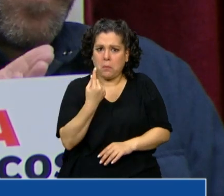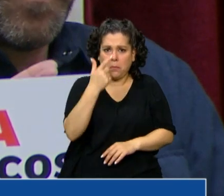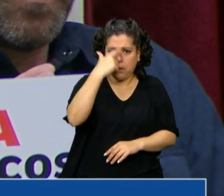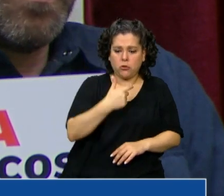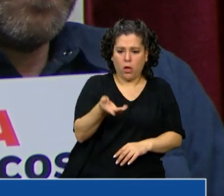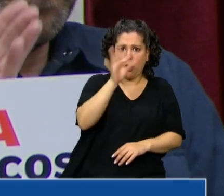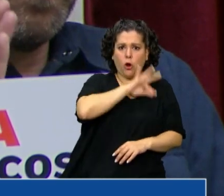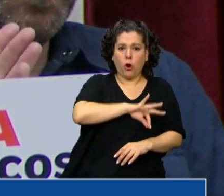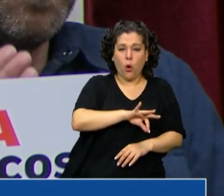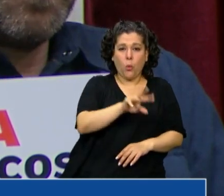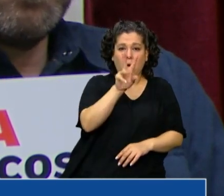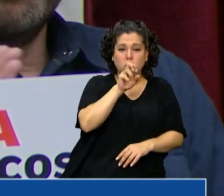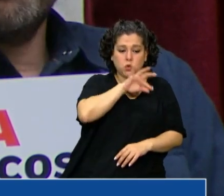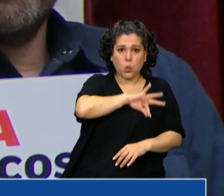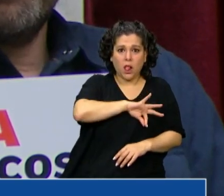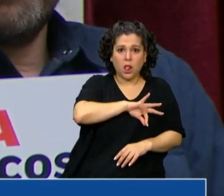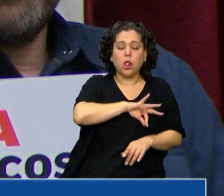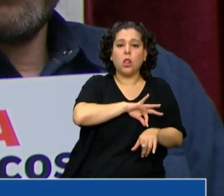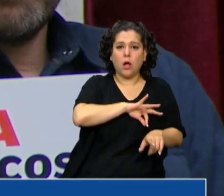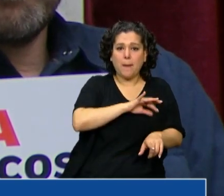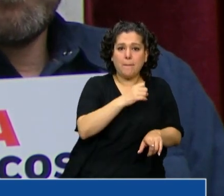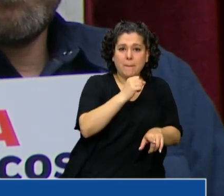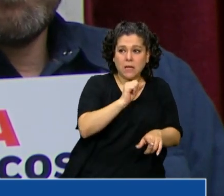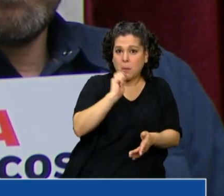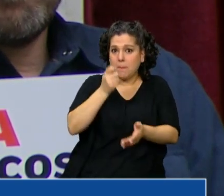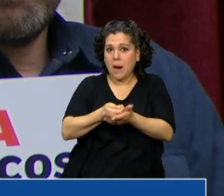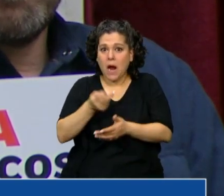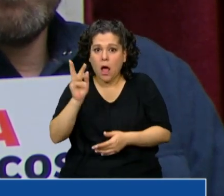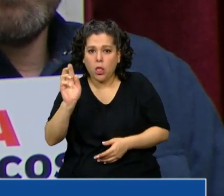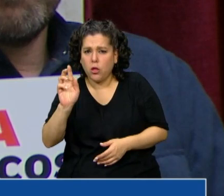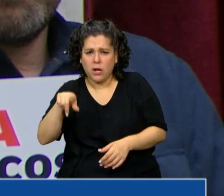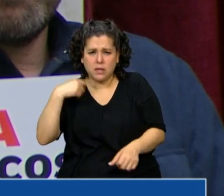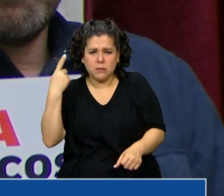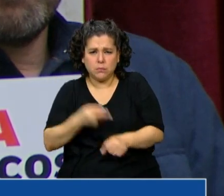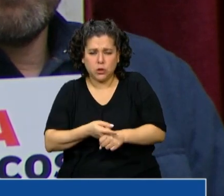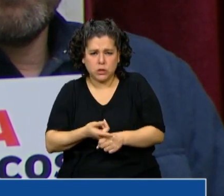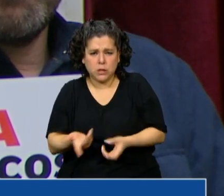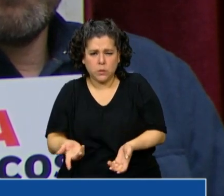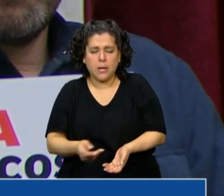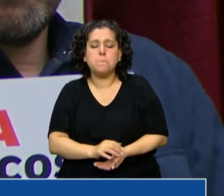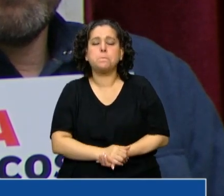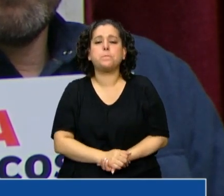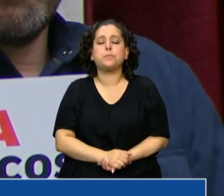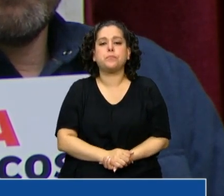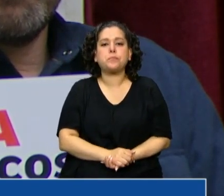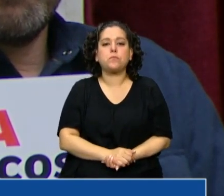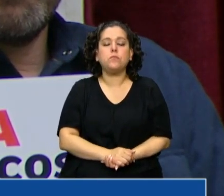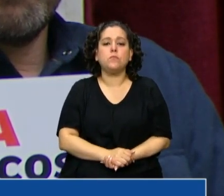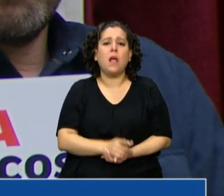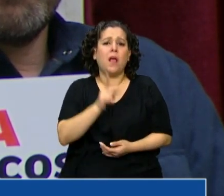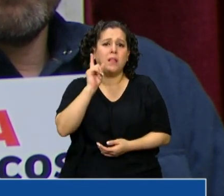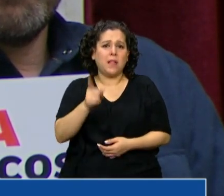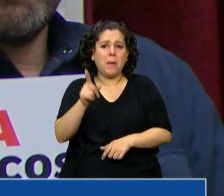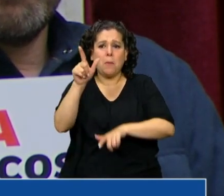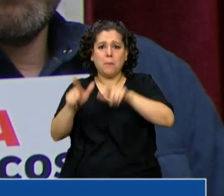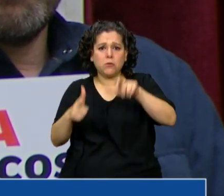alquileres en dólares o pactarlos en dólares es absolutamente inviable. Justamente con un déficit habitacional